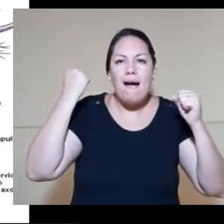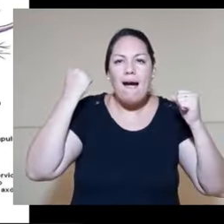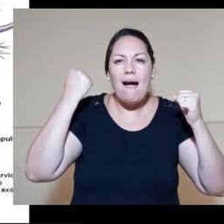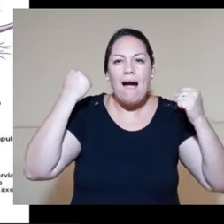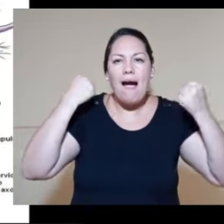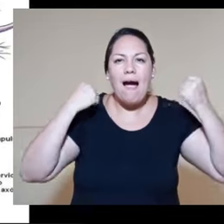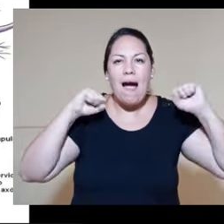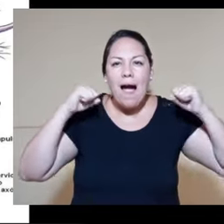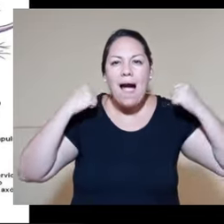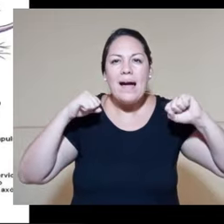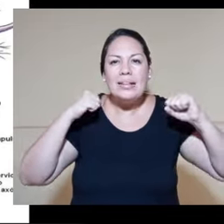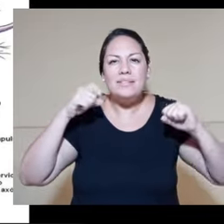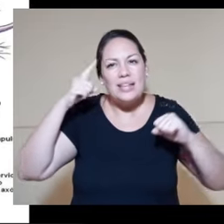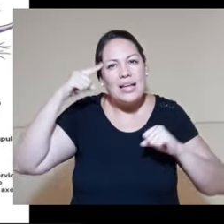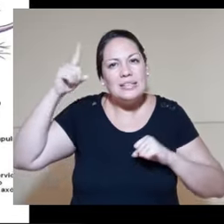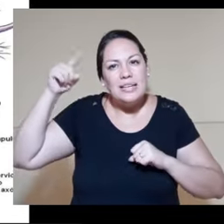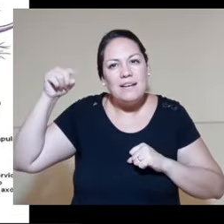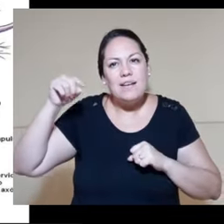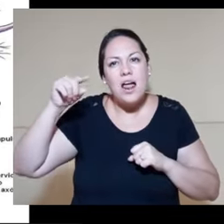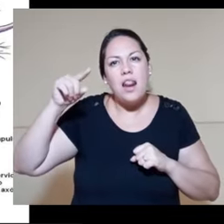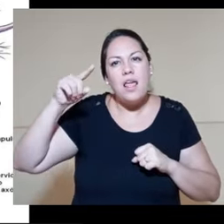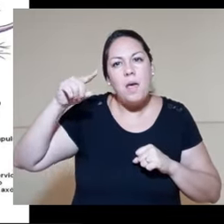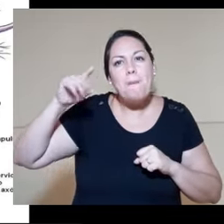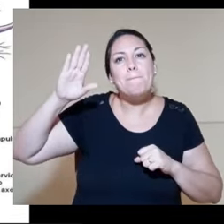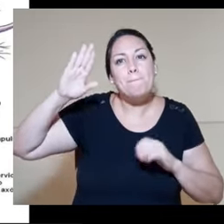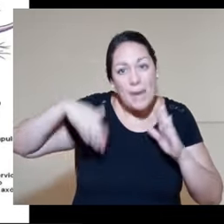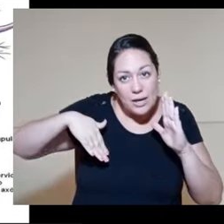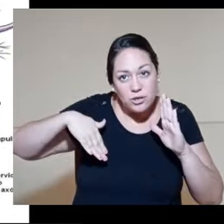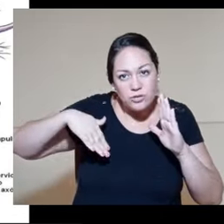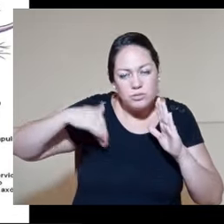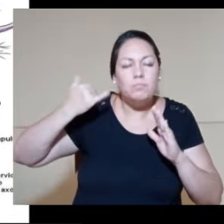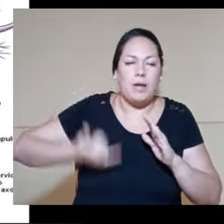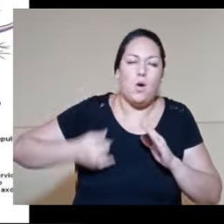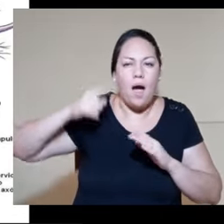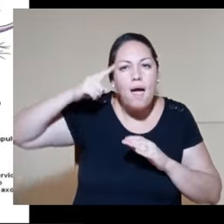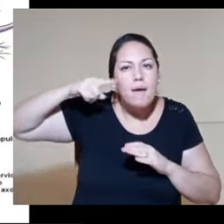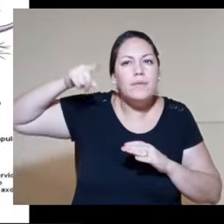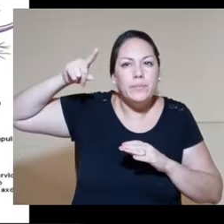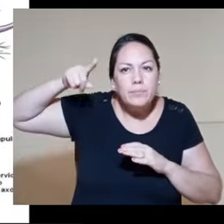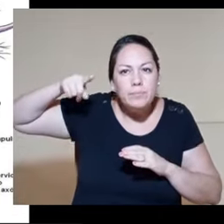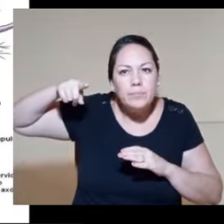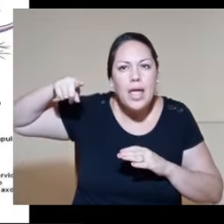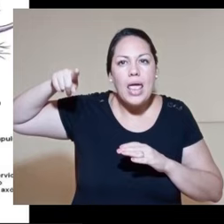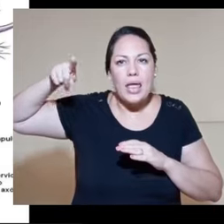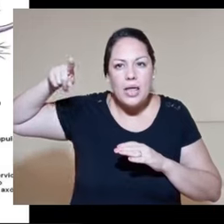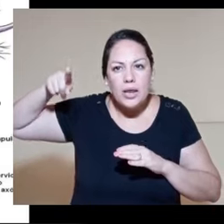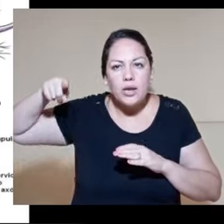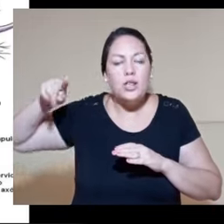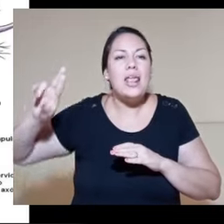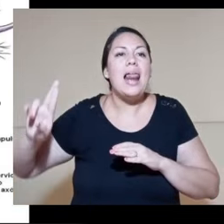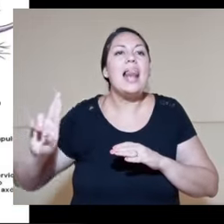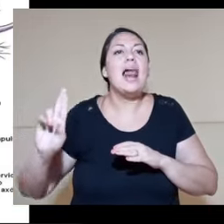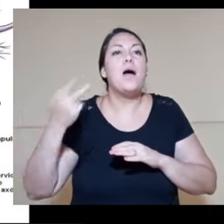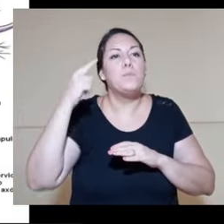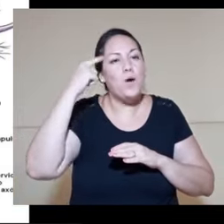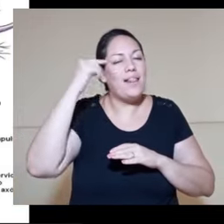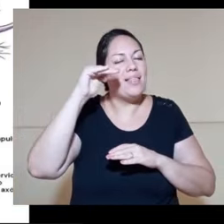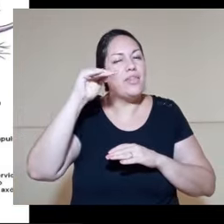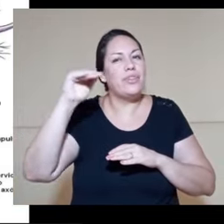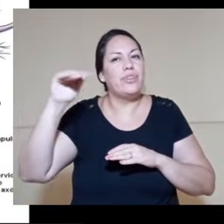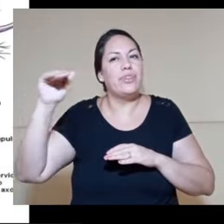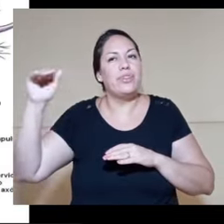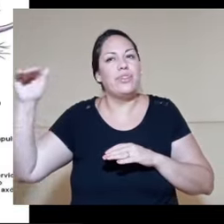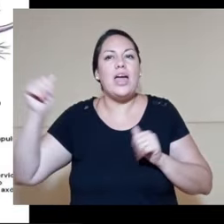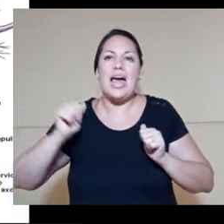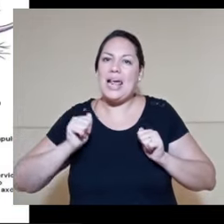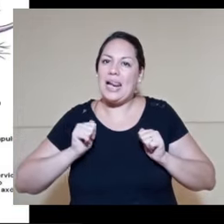durmiendo, tenemos actividad cerebral, con menos ondas, unas ondas más lentas, pero igual hay actividad cerebral. Bien, en la